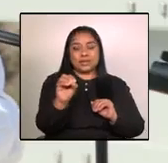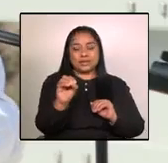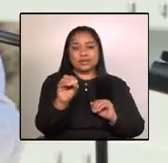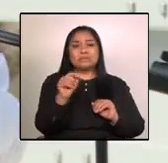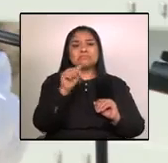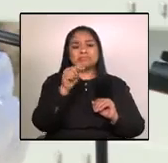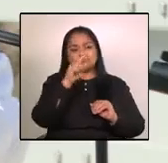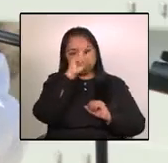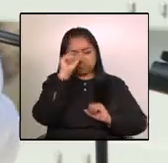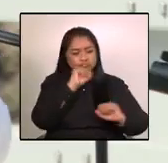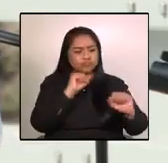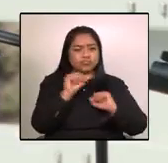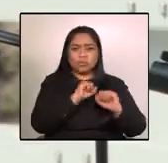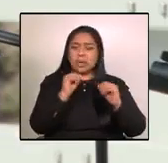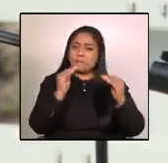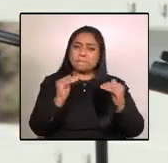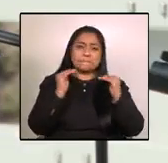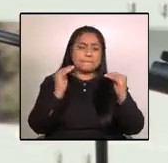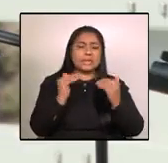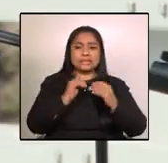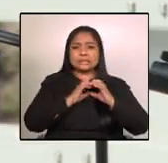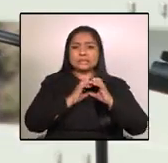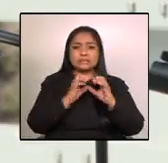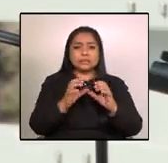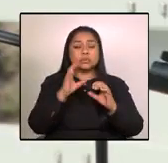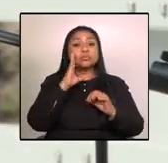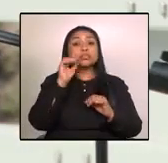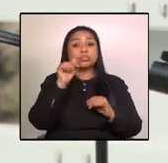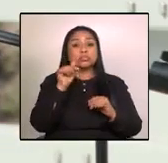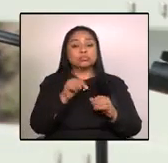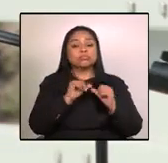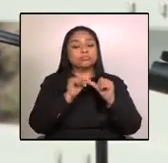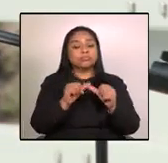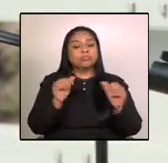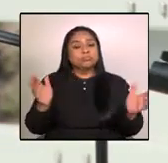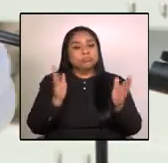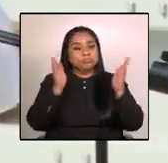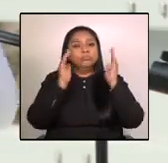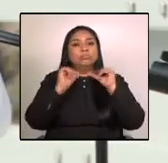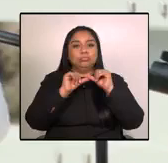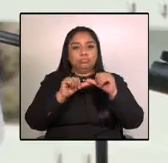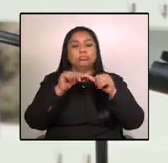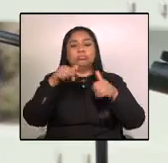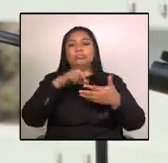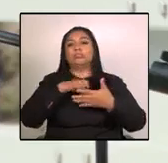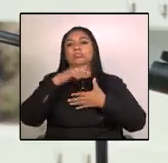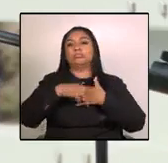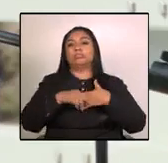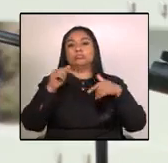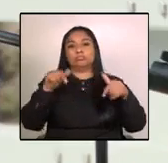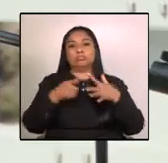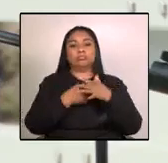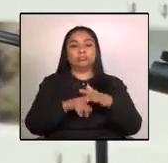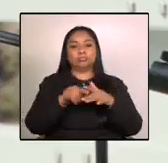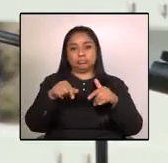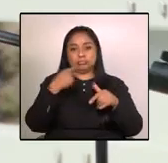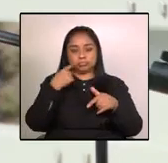estamos haciendo nuestro mayor esfuerzo para que esto pueda continuar. Las obras acá en el departamento están en